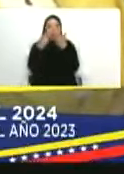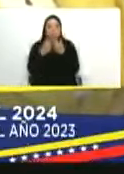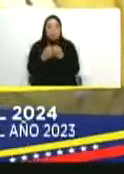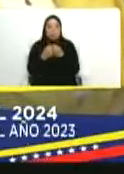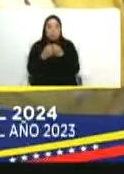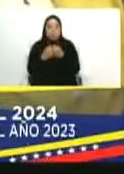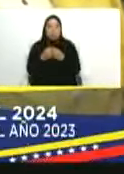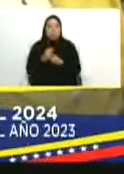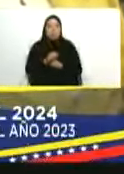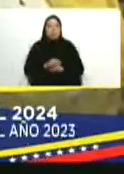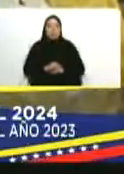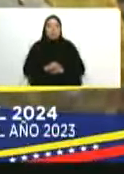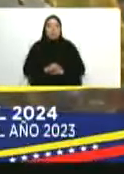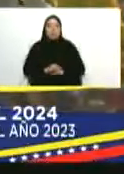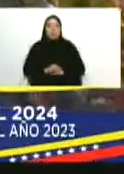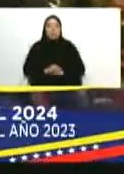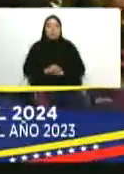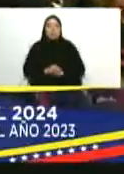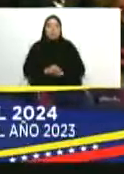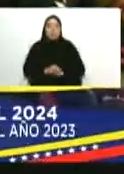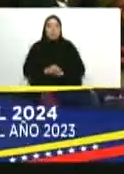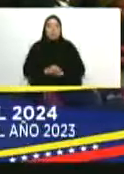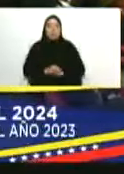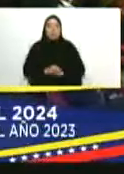Comercio Exterior.